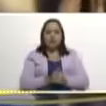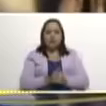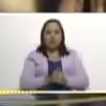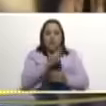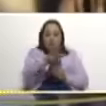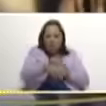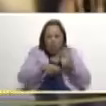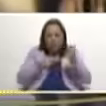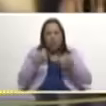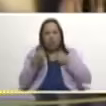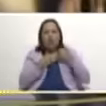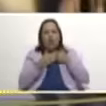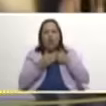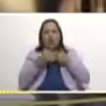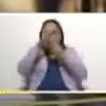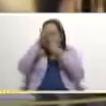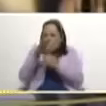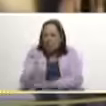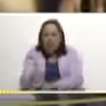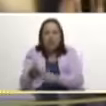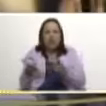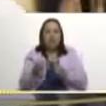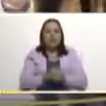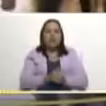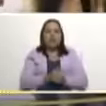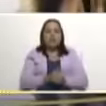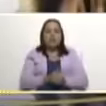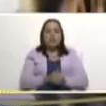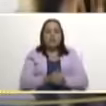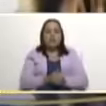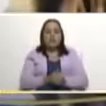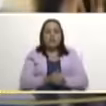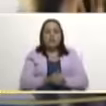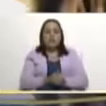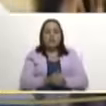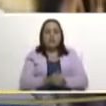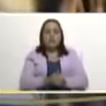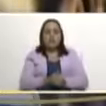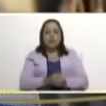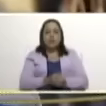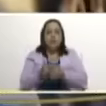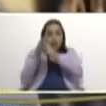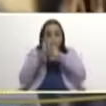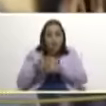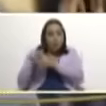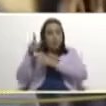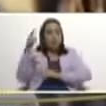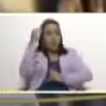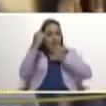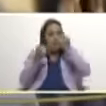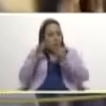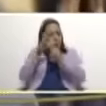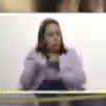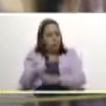de conquista, colonización, de ambición imperial del imperio estadounidense.